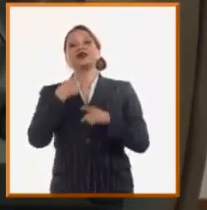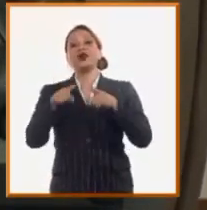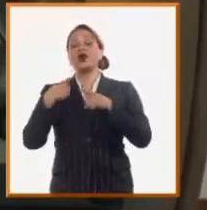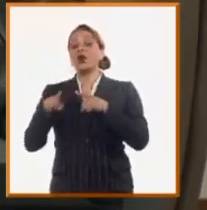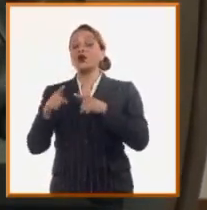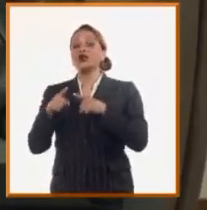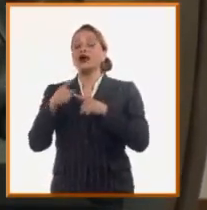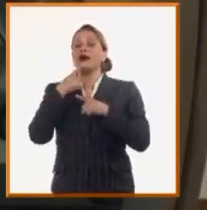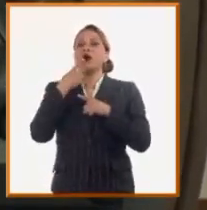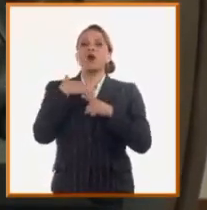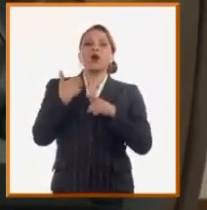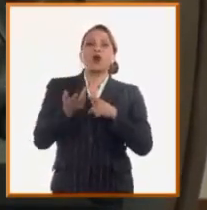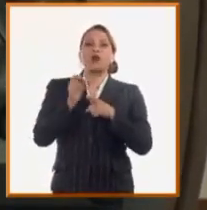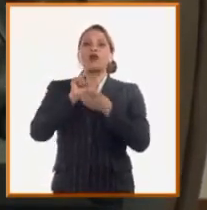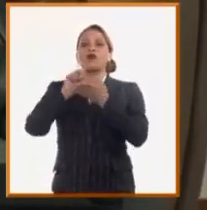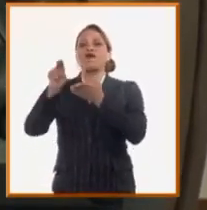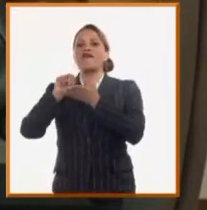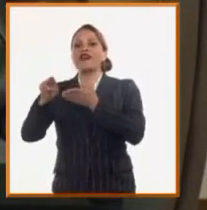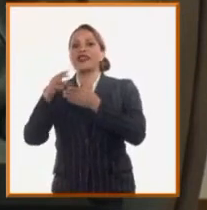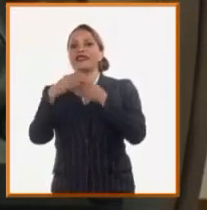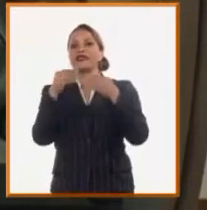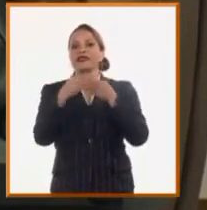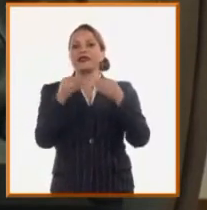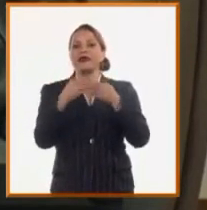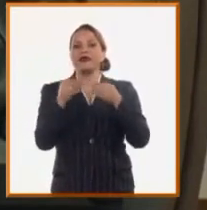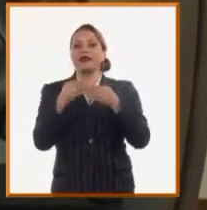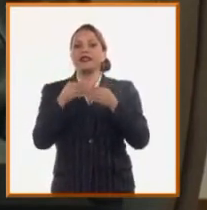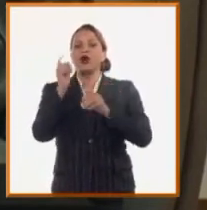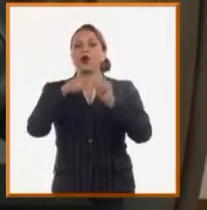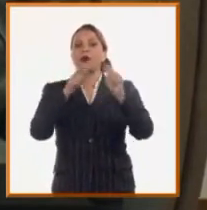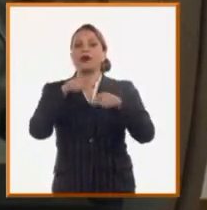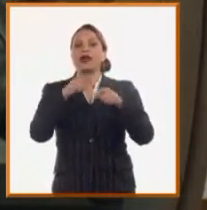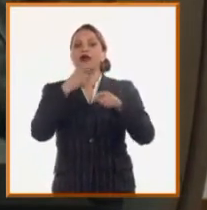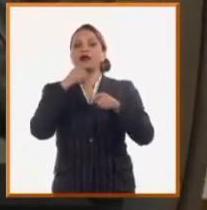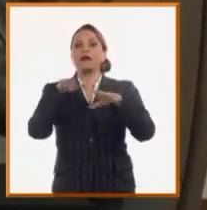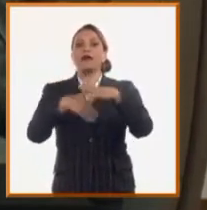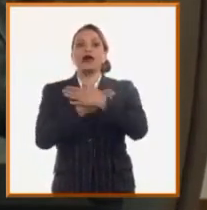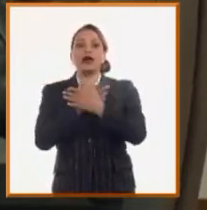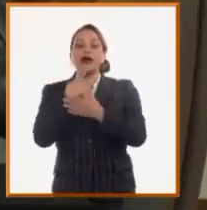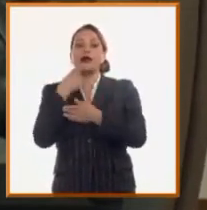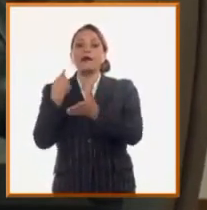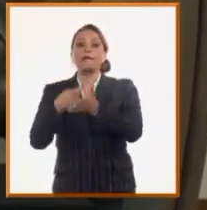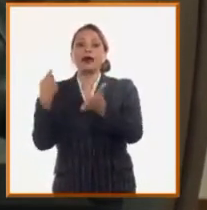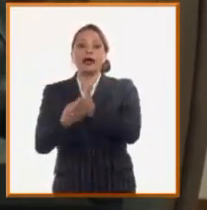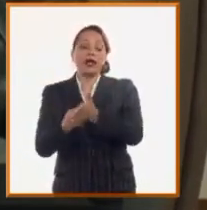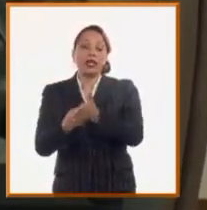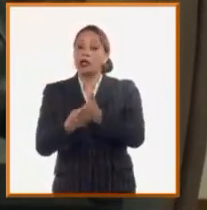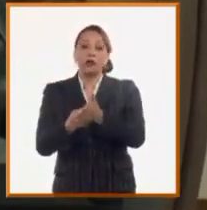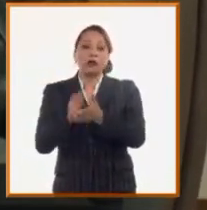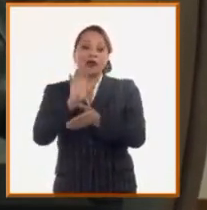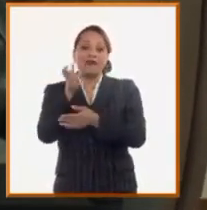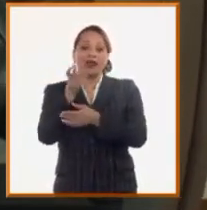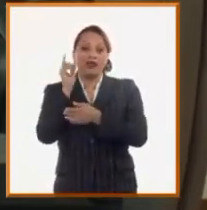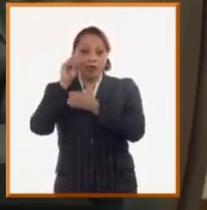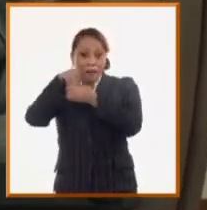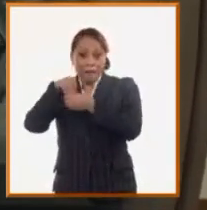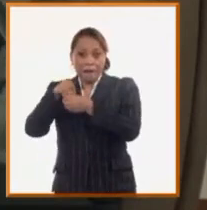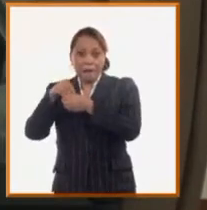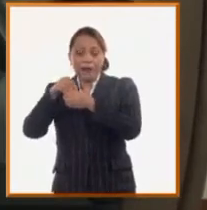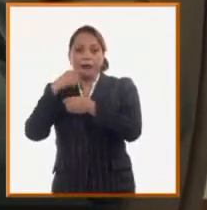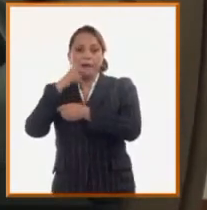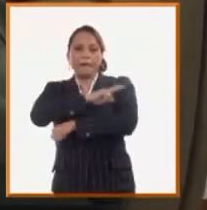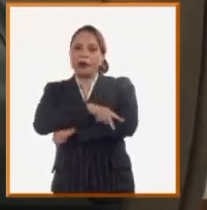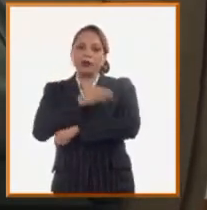para mandarle la divisa con la que tiene que operar una embajada nuestra en cualquier país, porque ningún banco de ese país quiere